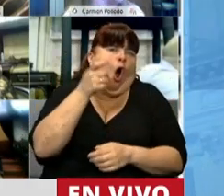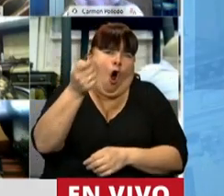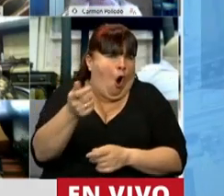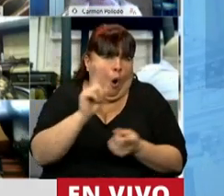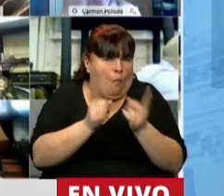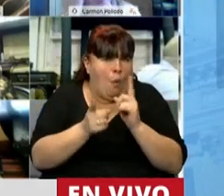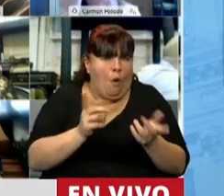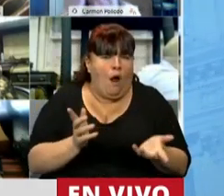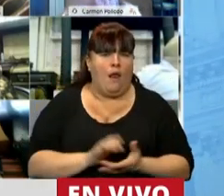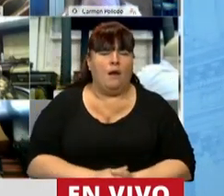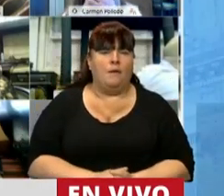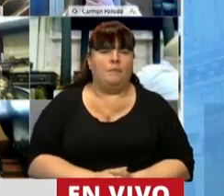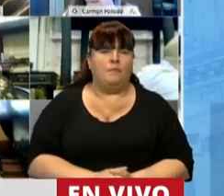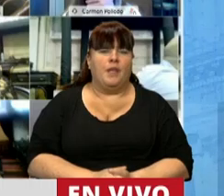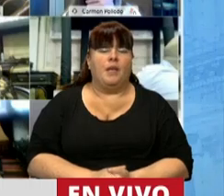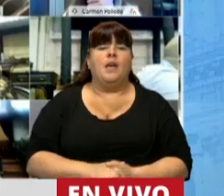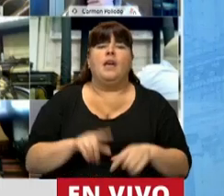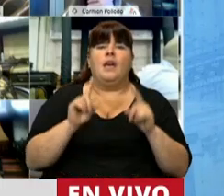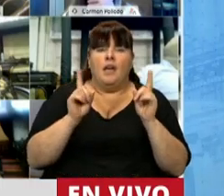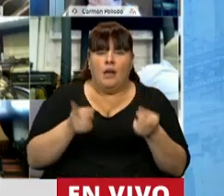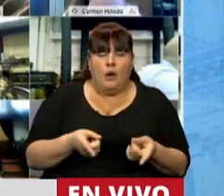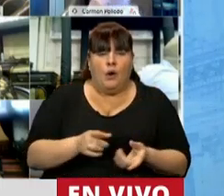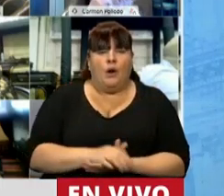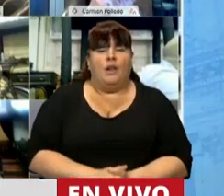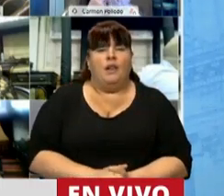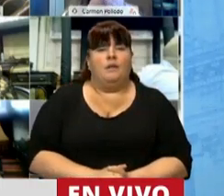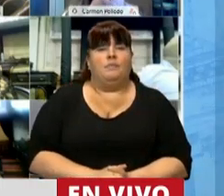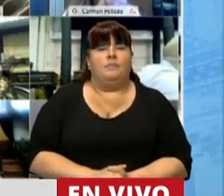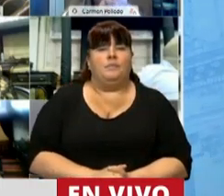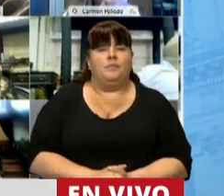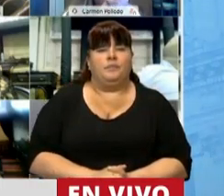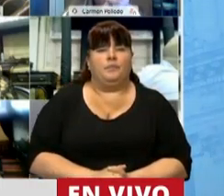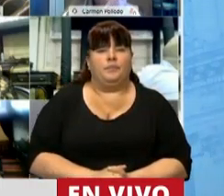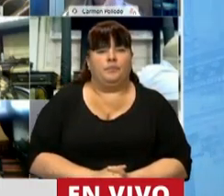comprándola. Pero sin embargo, hay un...